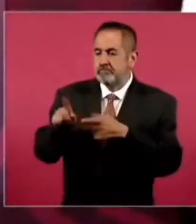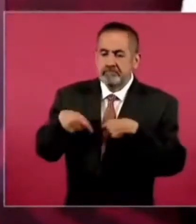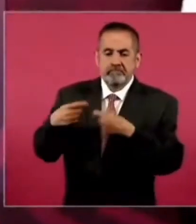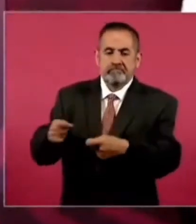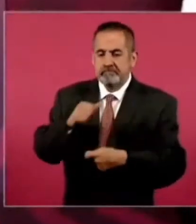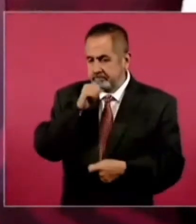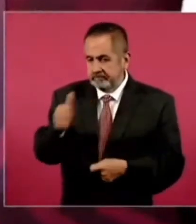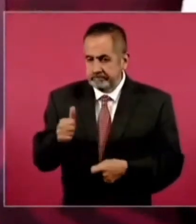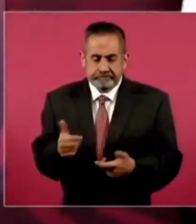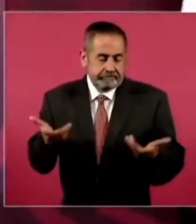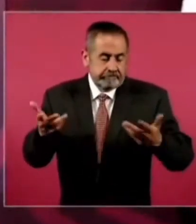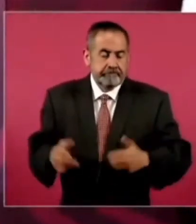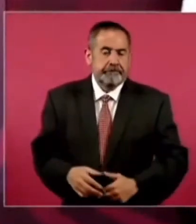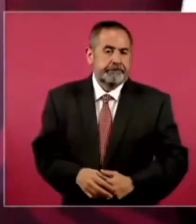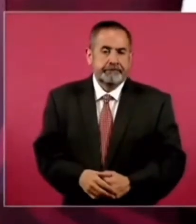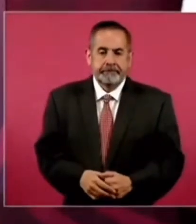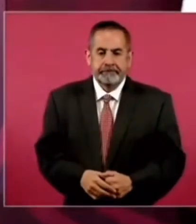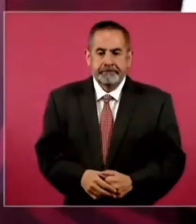derechos laborales,